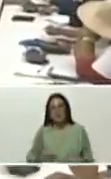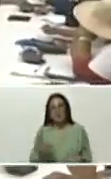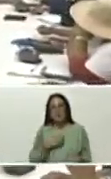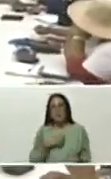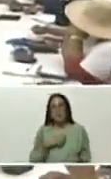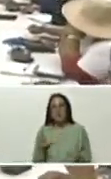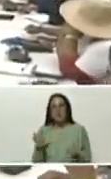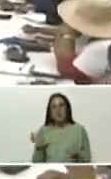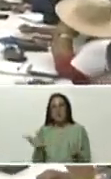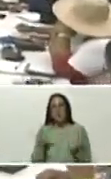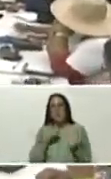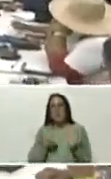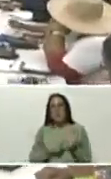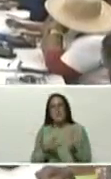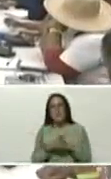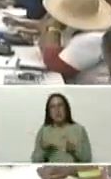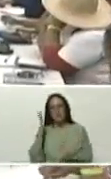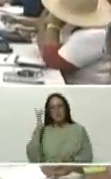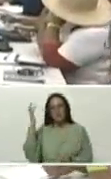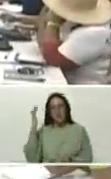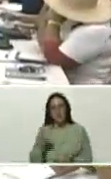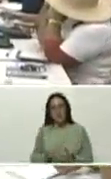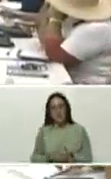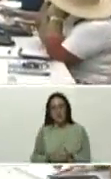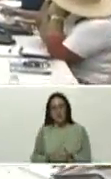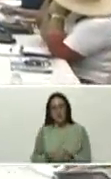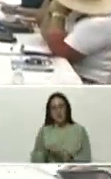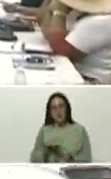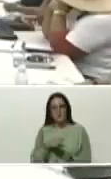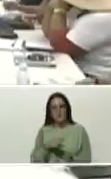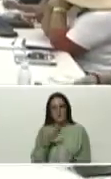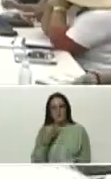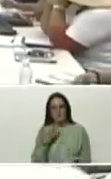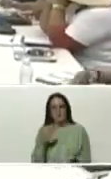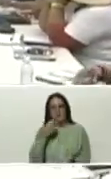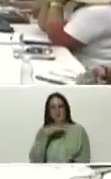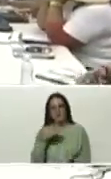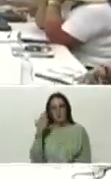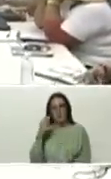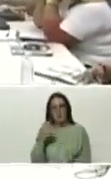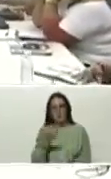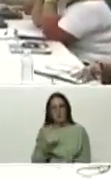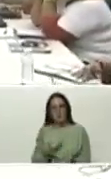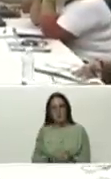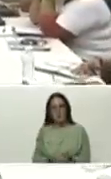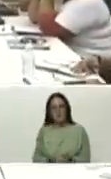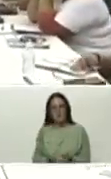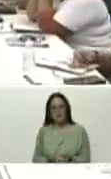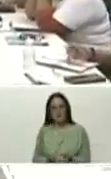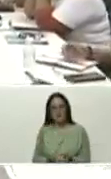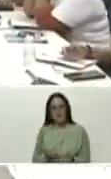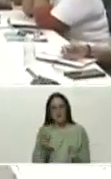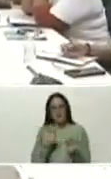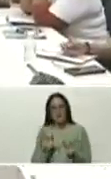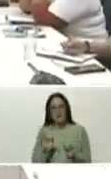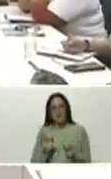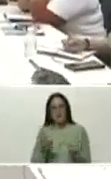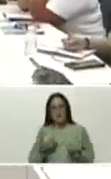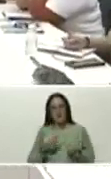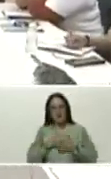inalcanzable. Esta es la utopía concreta de Simón Rodríguez. Luego habla del modelo de sociedad original y el modo de vida